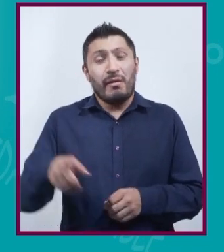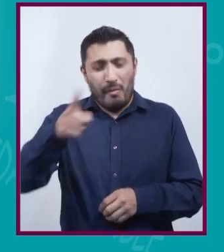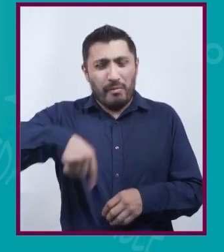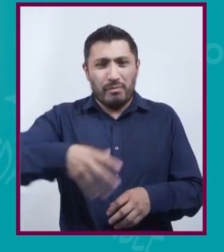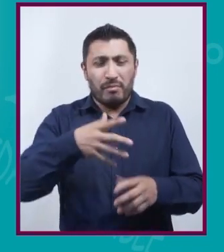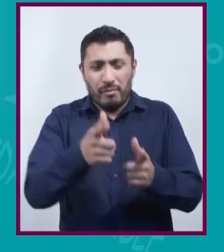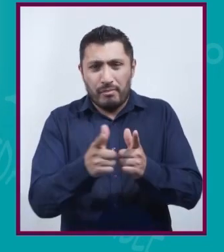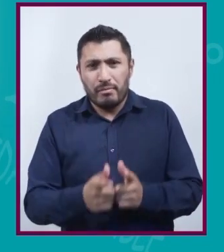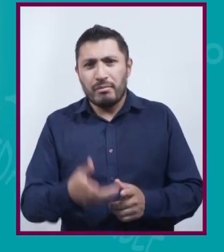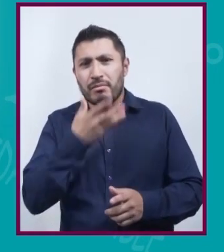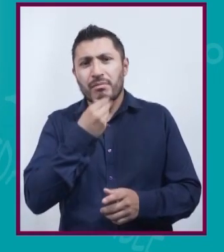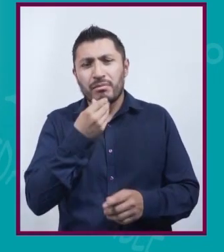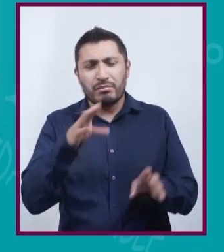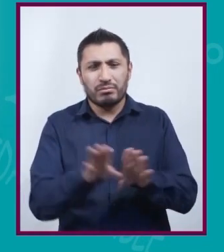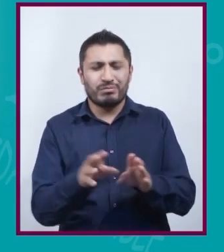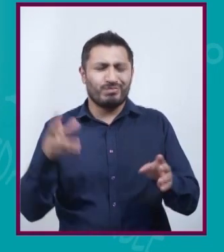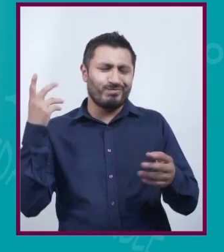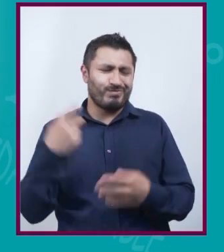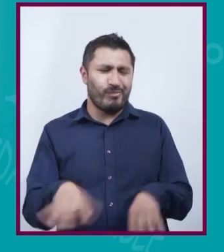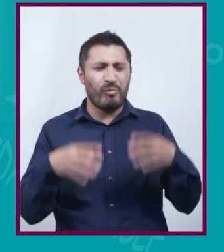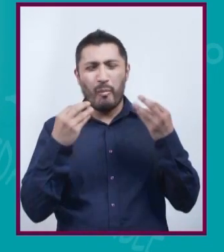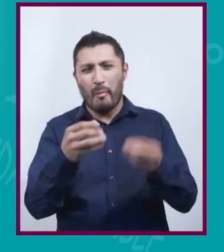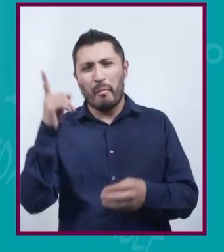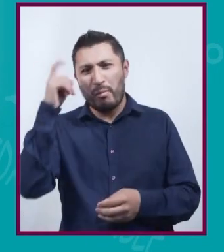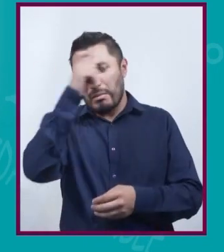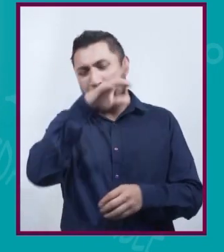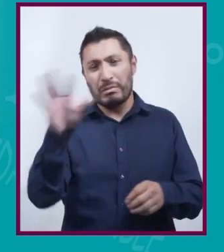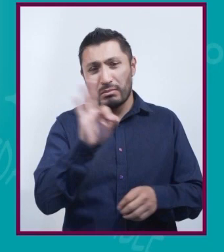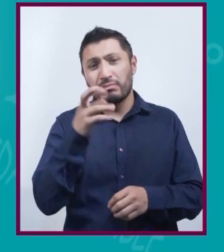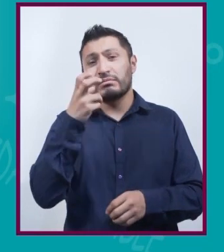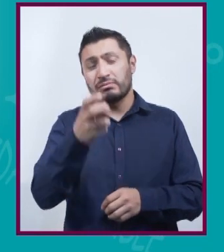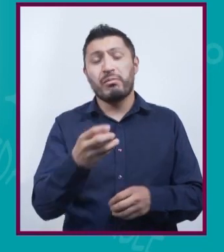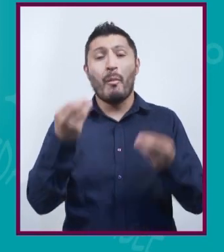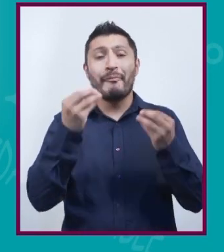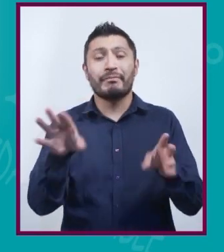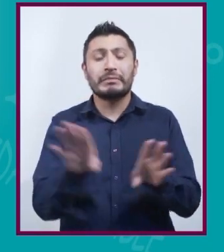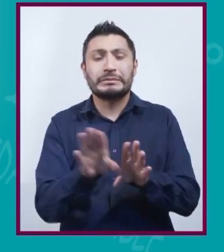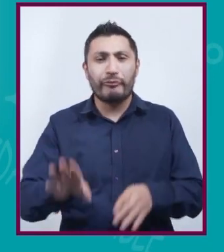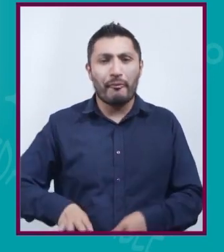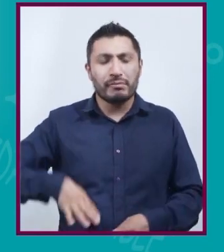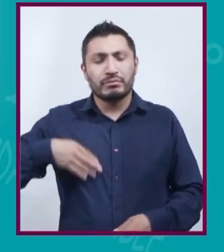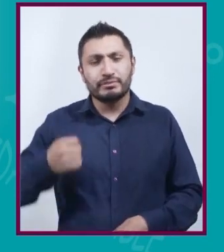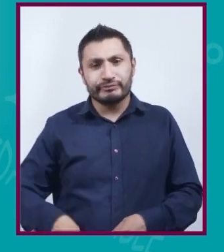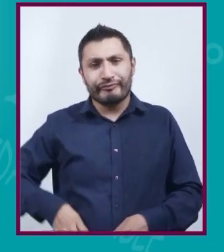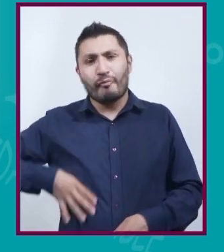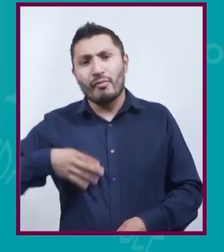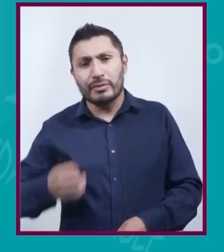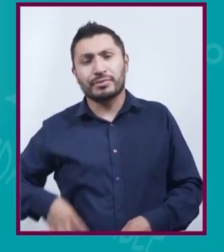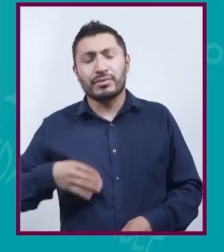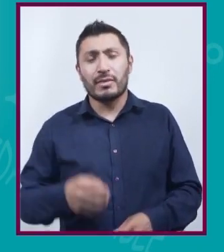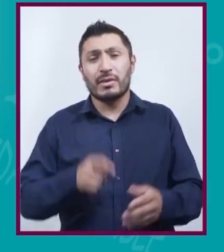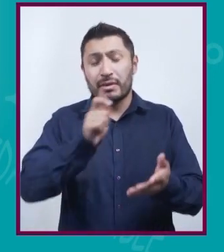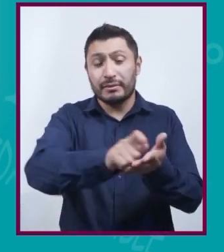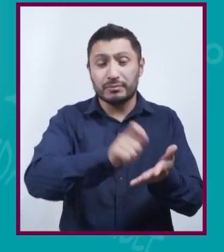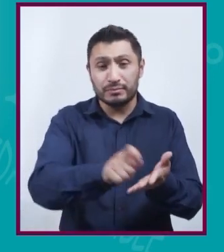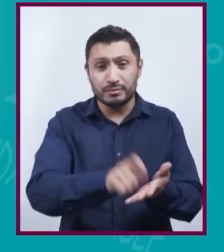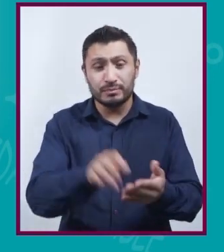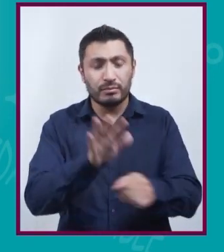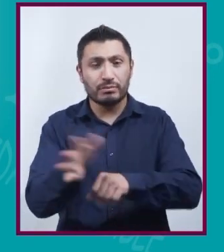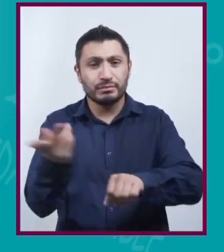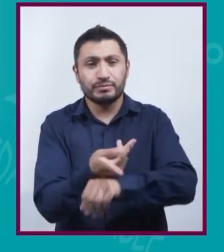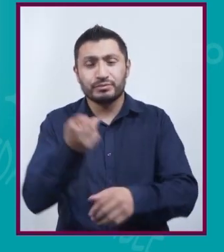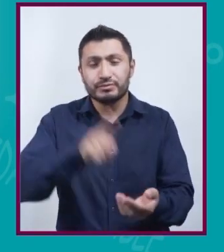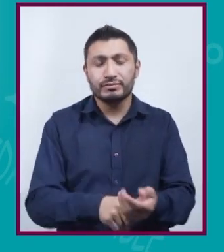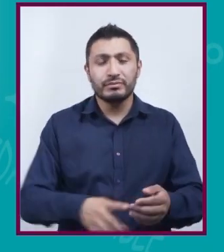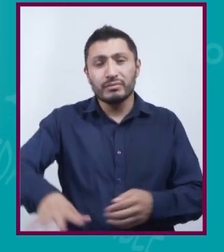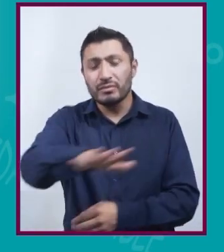los Sonderkommandos era extremadamente difícil. Quizá por eso varios de ellos hicieron intentos desesperados por documentar lo que pasaba